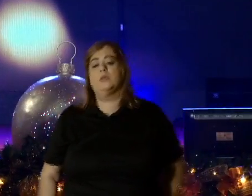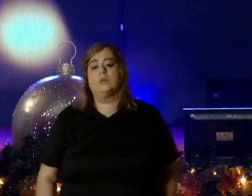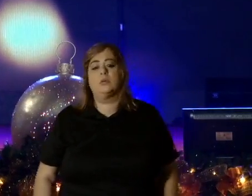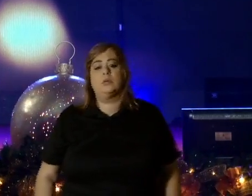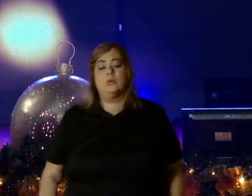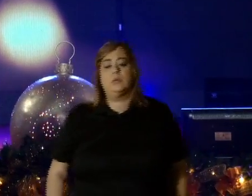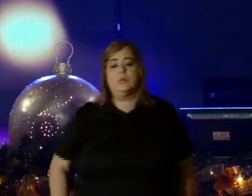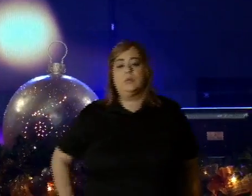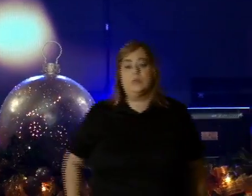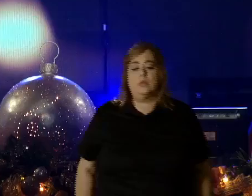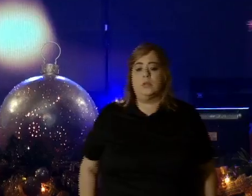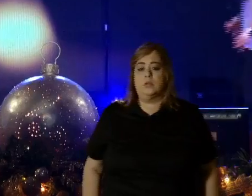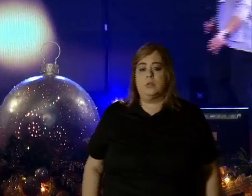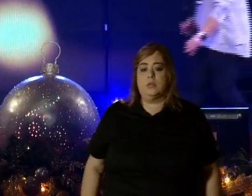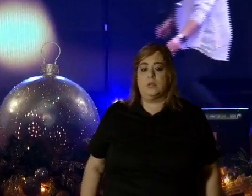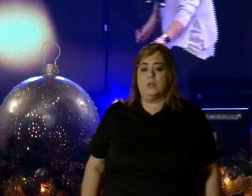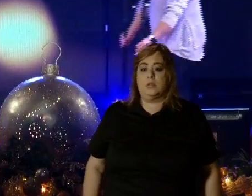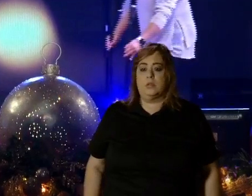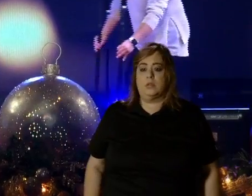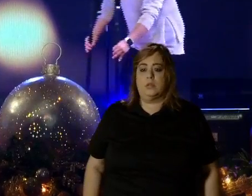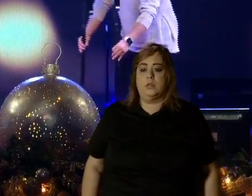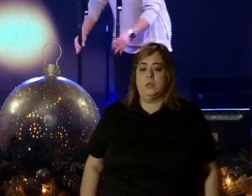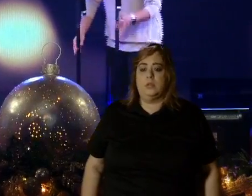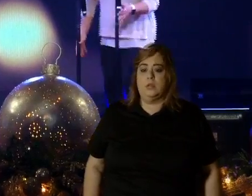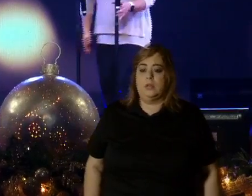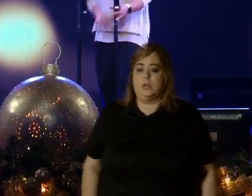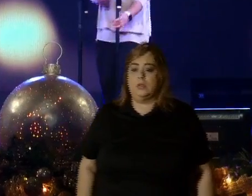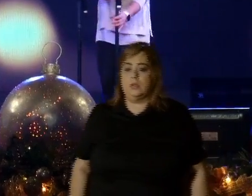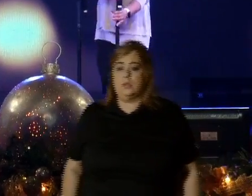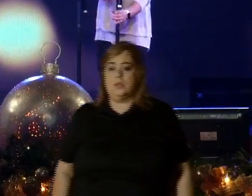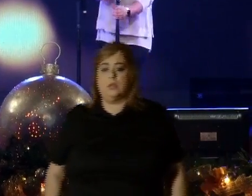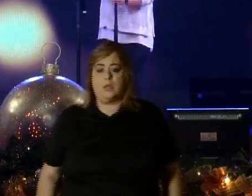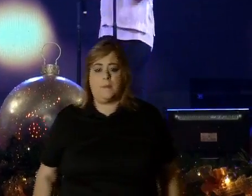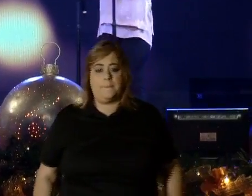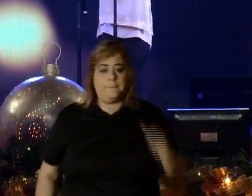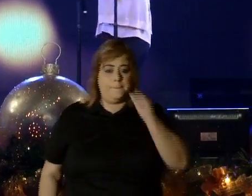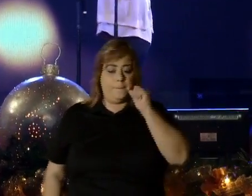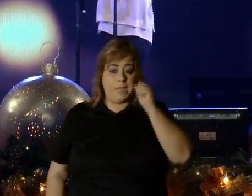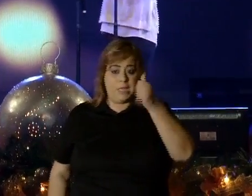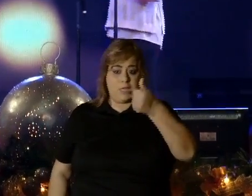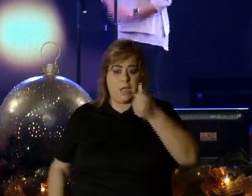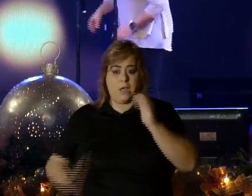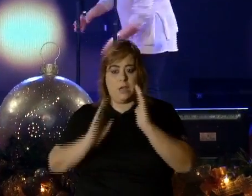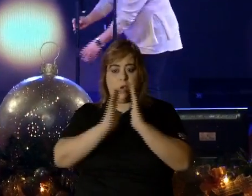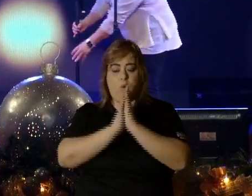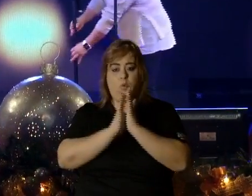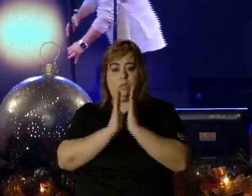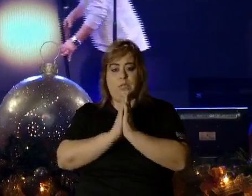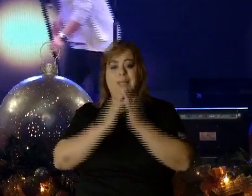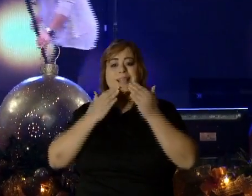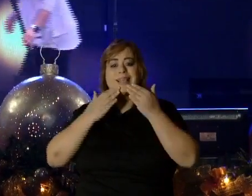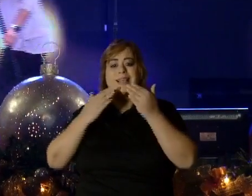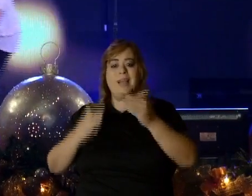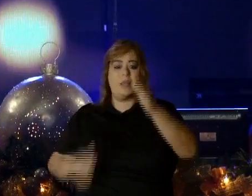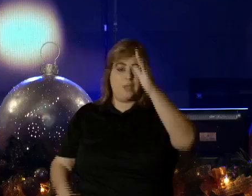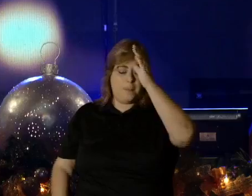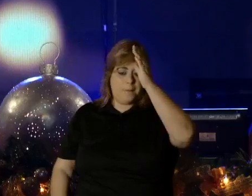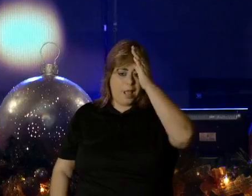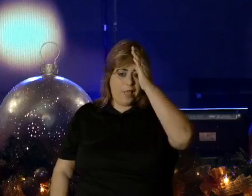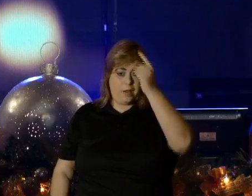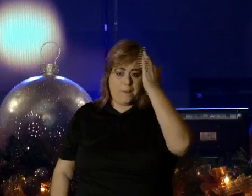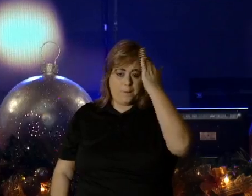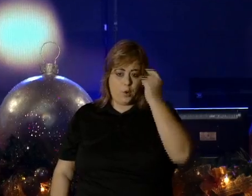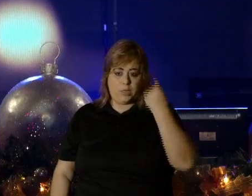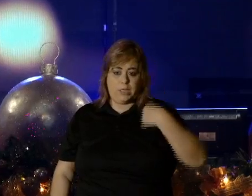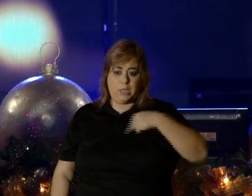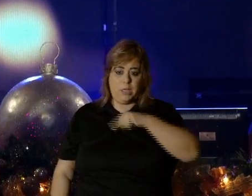Los reyes llegaron aquí. El rey siempre ha estado aquí, gloria a Dios. Y mañana tenemos oración. Damos gracias al Padre por ustedes. Mientras